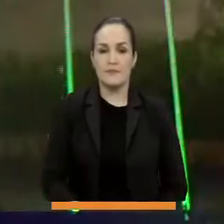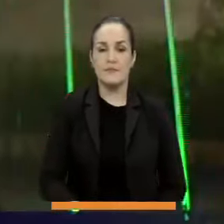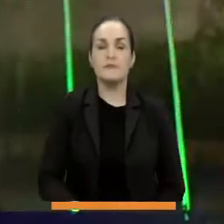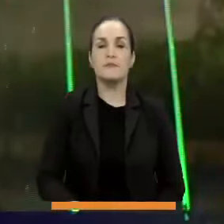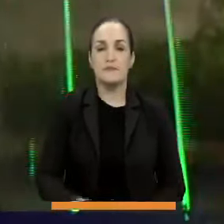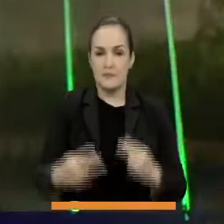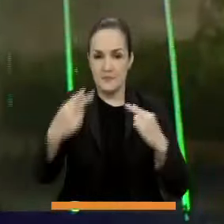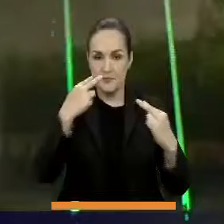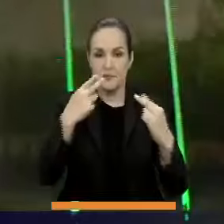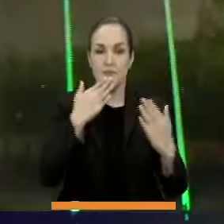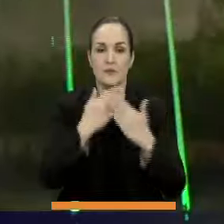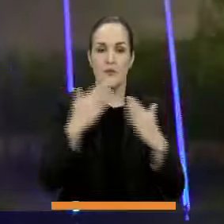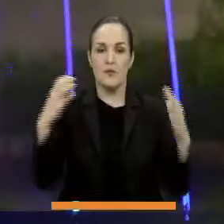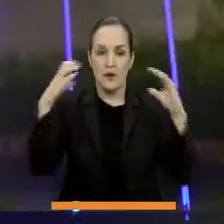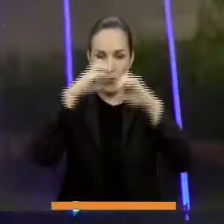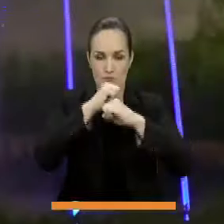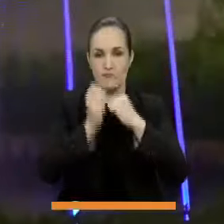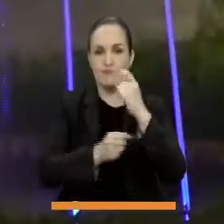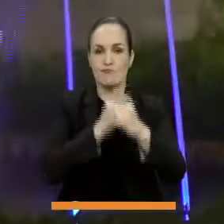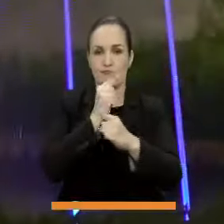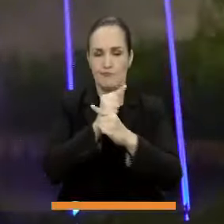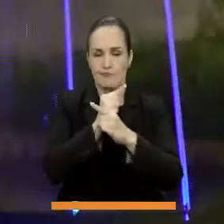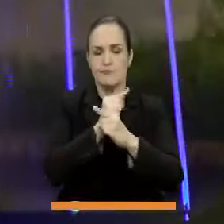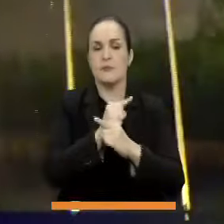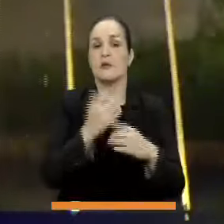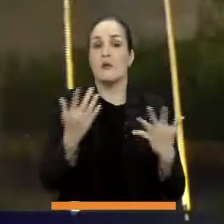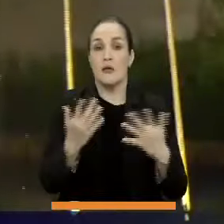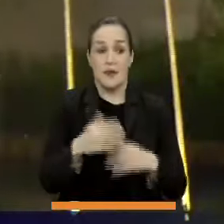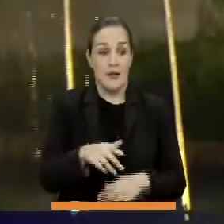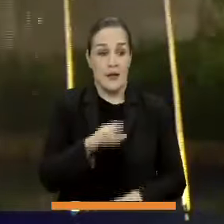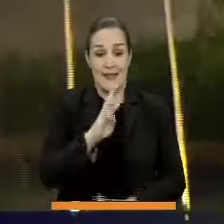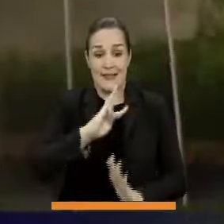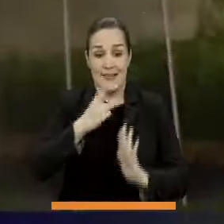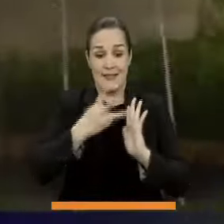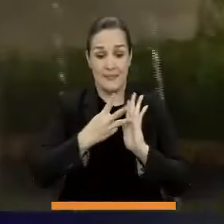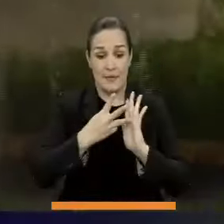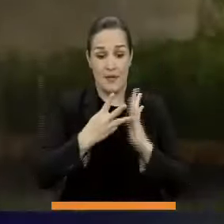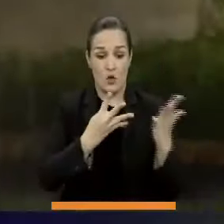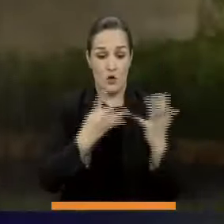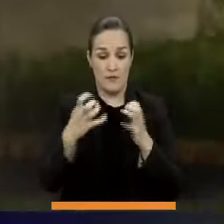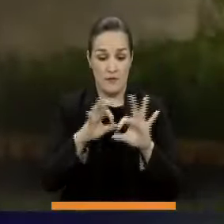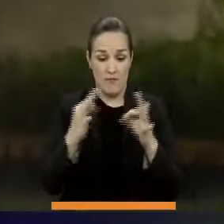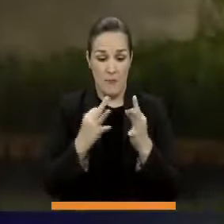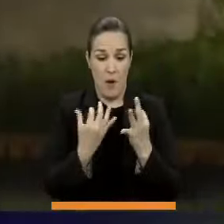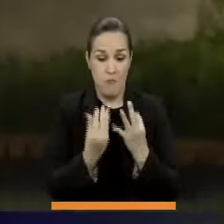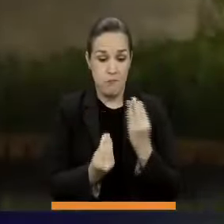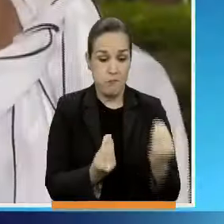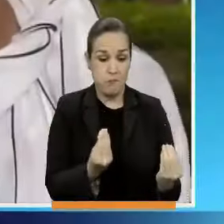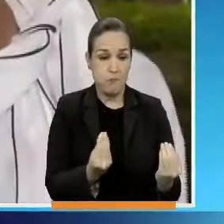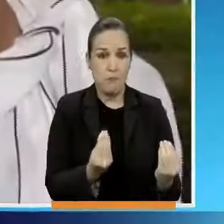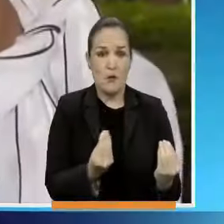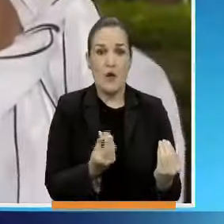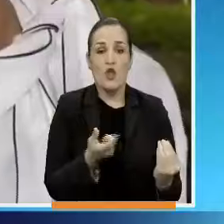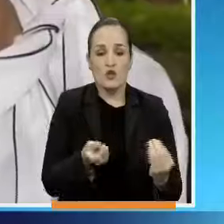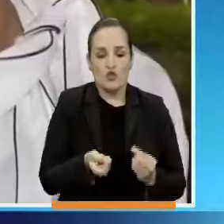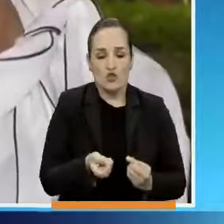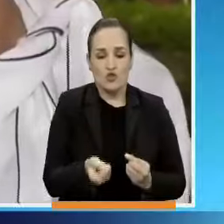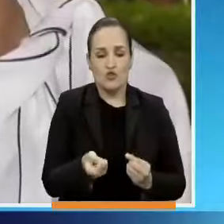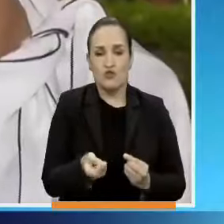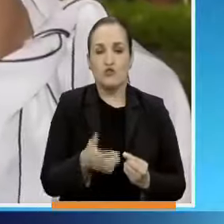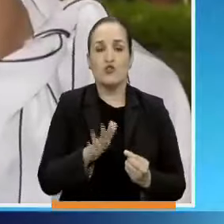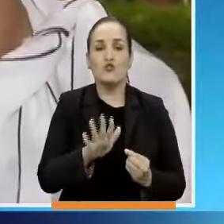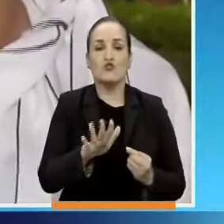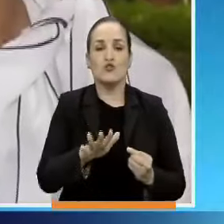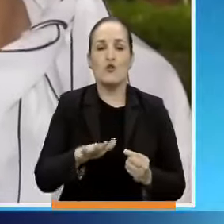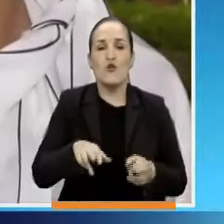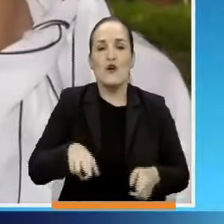Damaris y televidentes, muy buenas noches, así es. Pues mire, para las más de 3.900 familias que se encuentran asentadas a los alrededores del Jarillón del